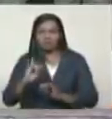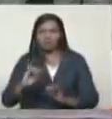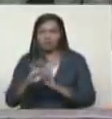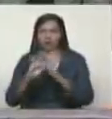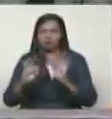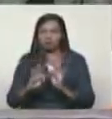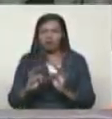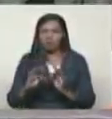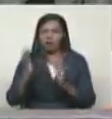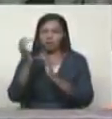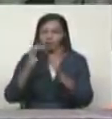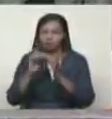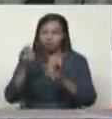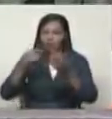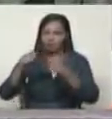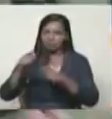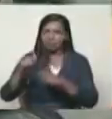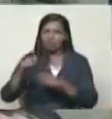al imperialismo.